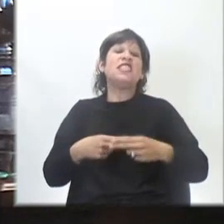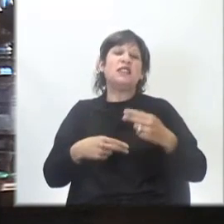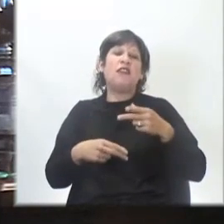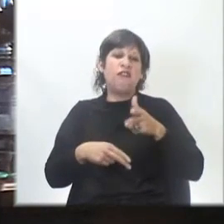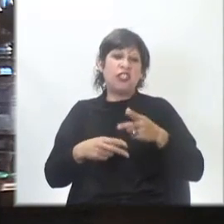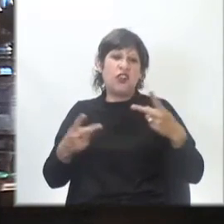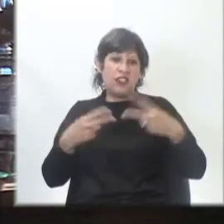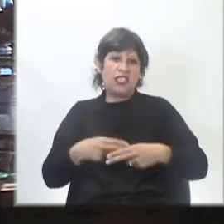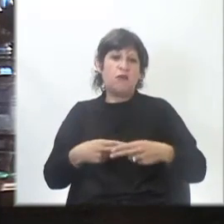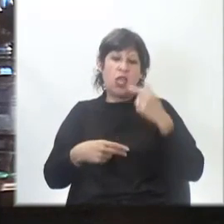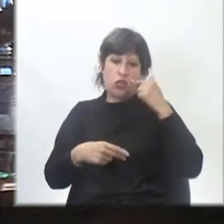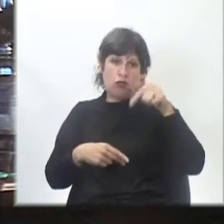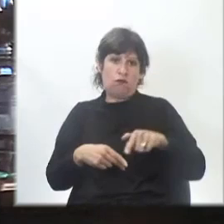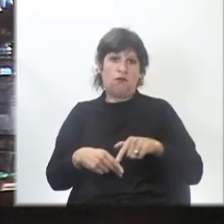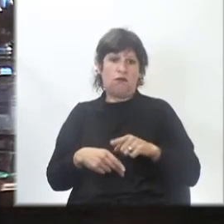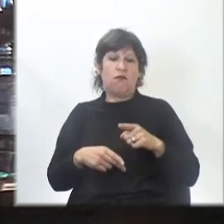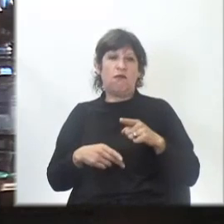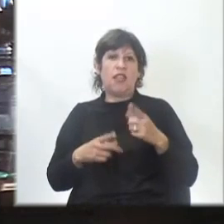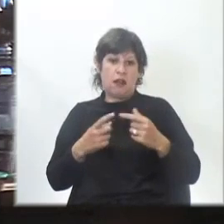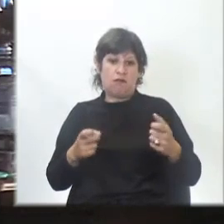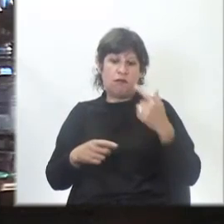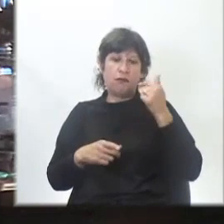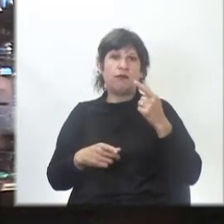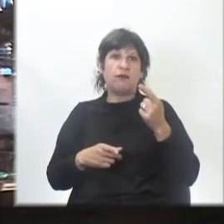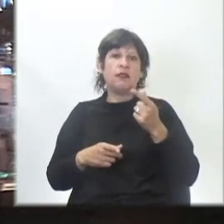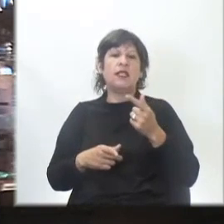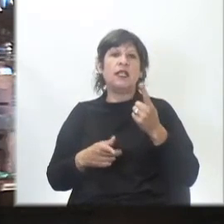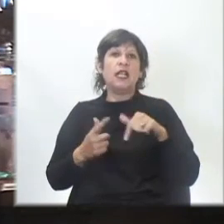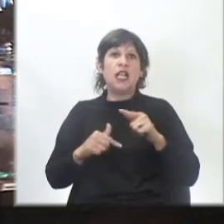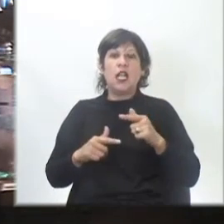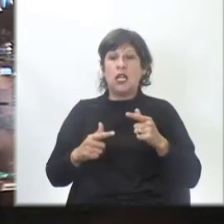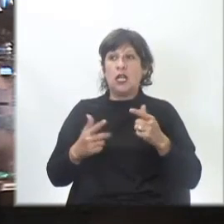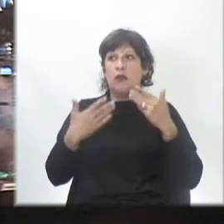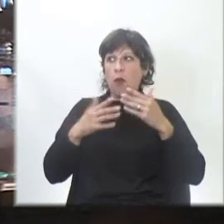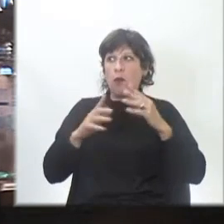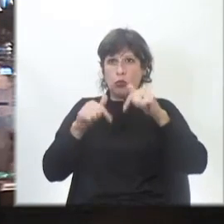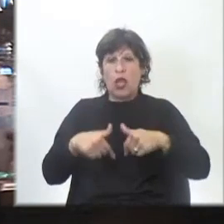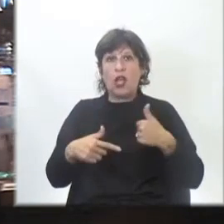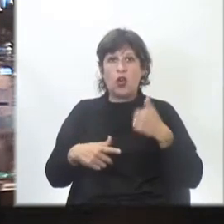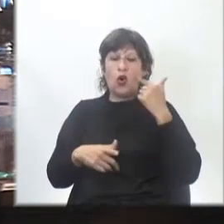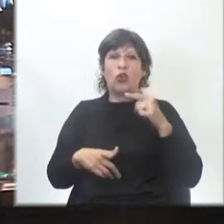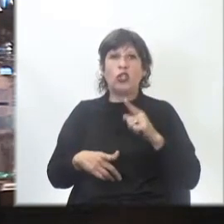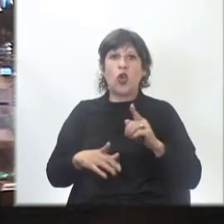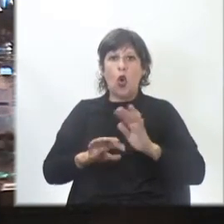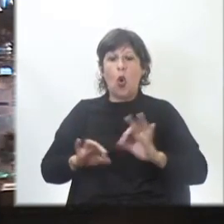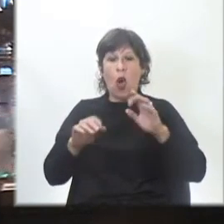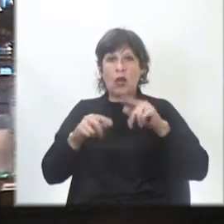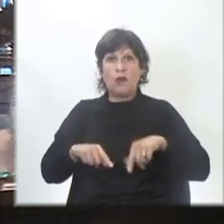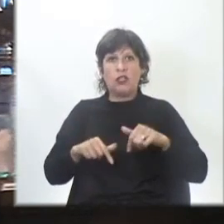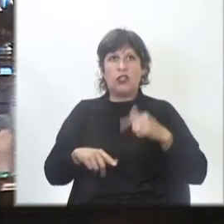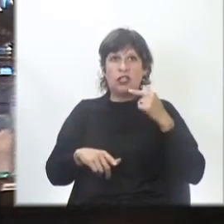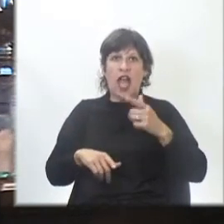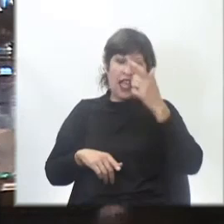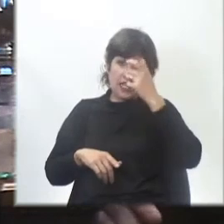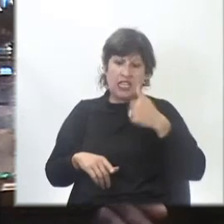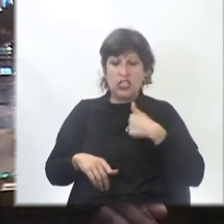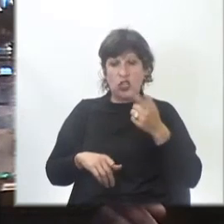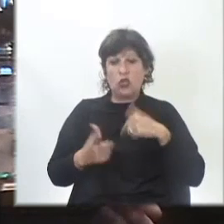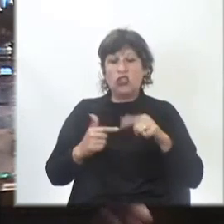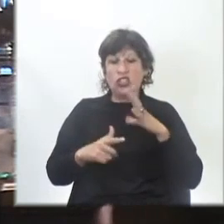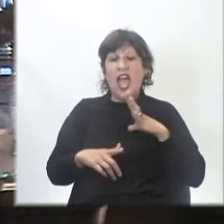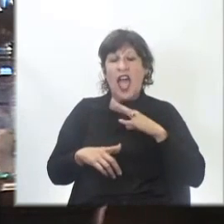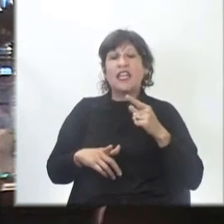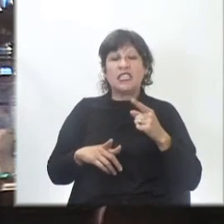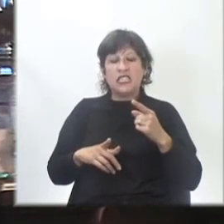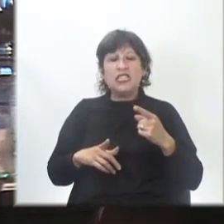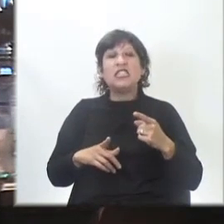vamos a hacer hoy al ministro, y seguramente podrá responder él o los técnicos que lo están asesorando, es si hay repuestos que tendrían que